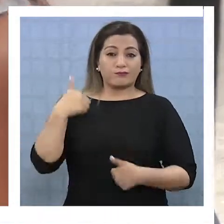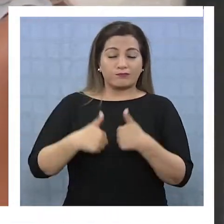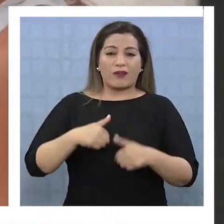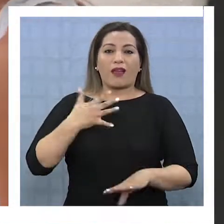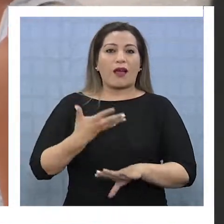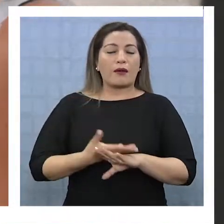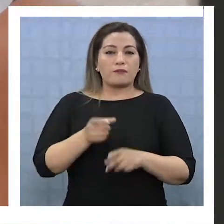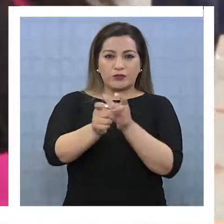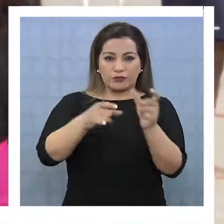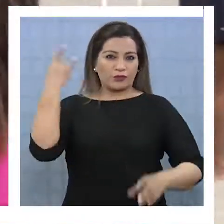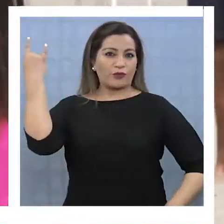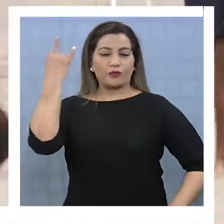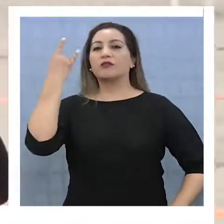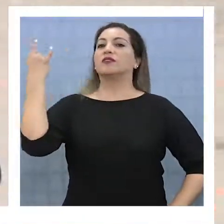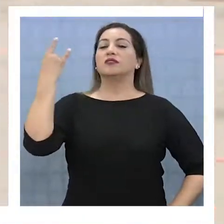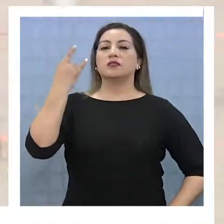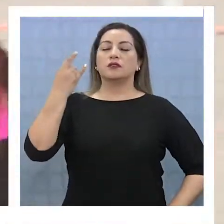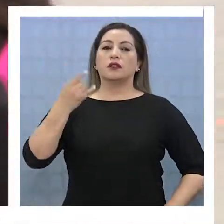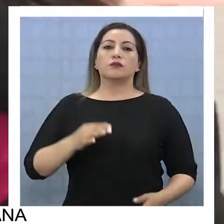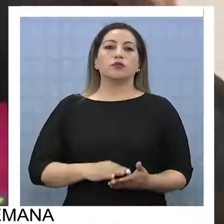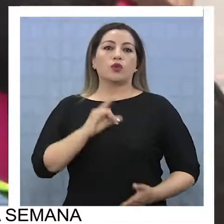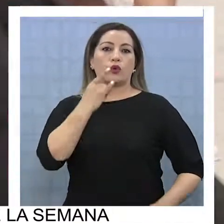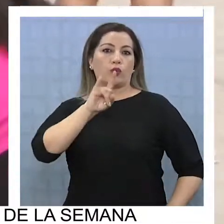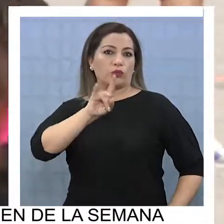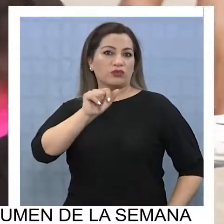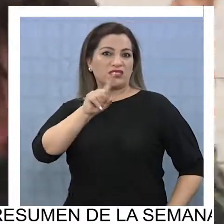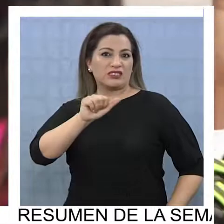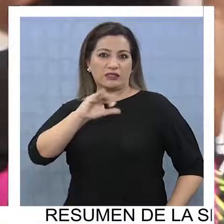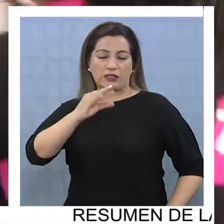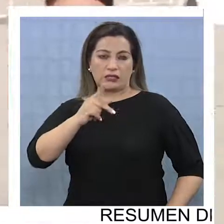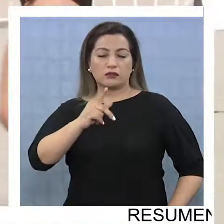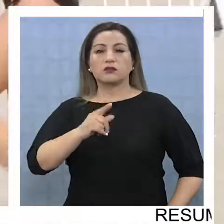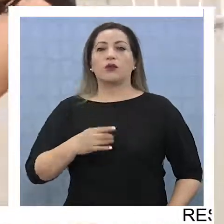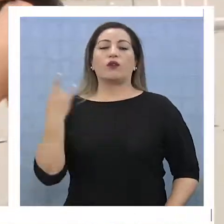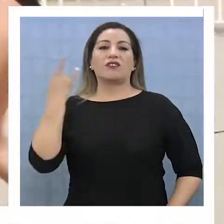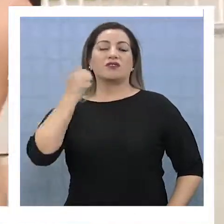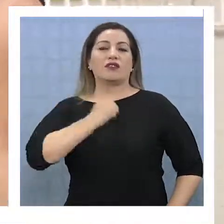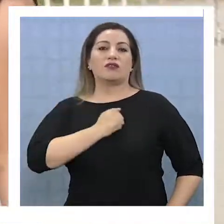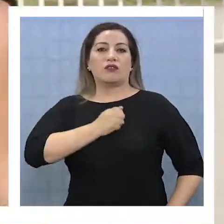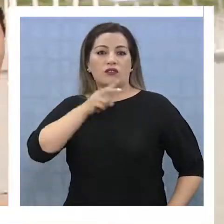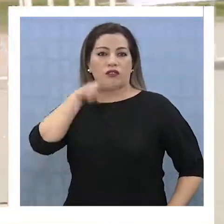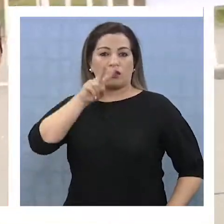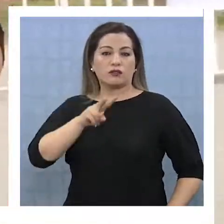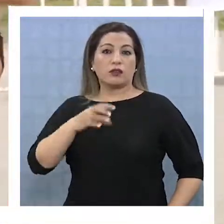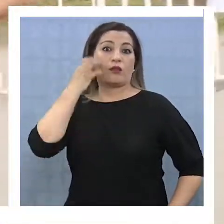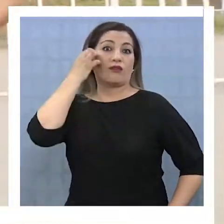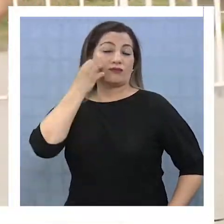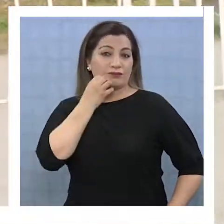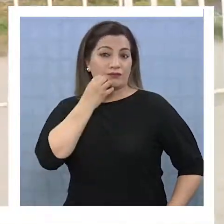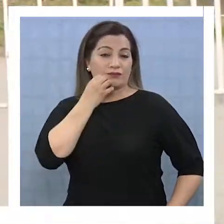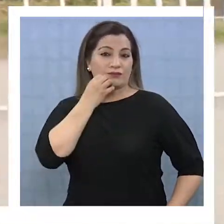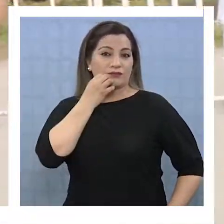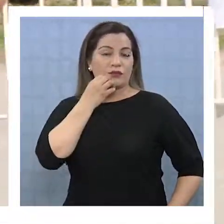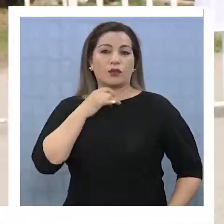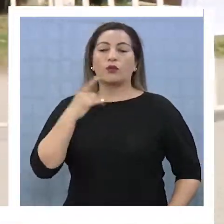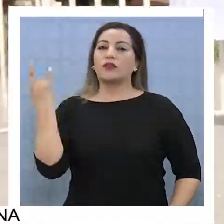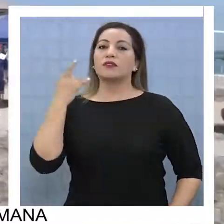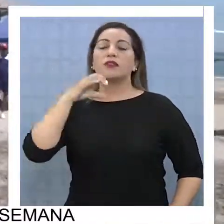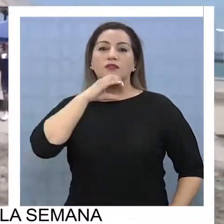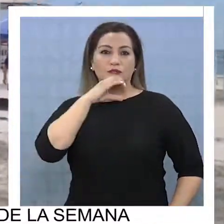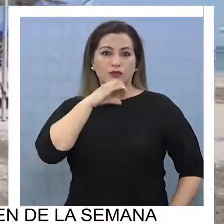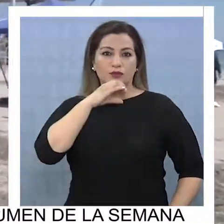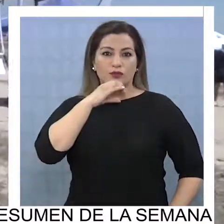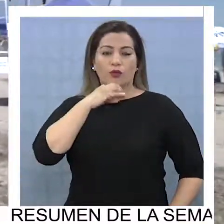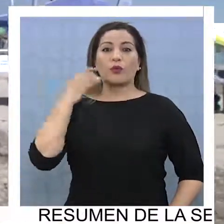reunió a estudiantes de universidades tales como la USACH, Universidad Católica del Norte, UNAP, Universidad de Concepción,